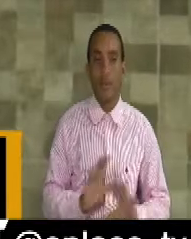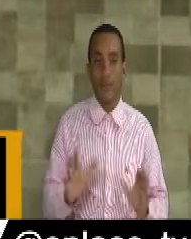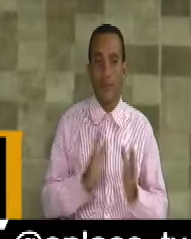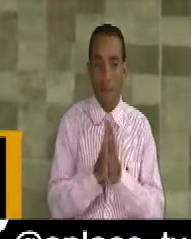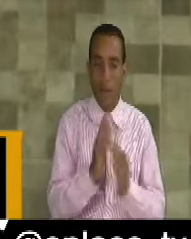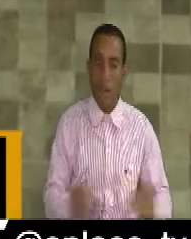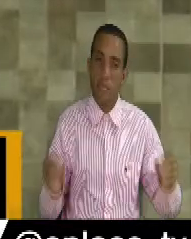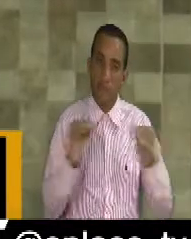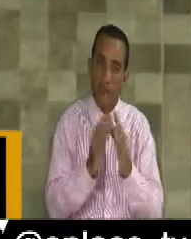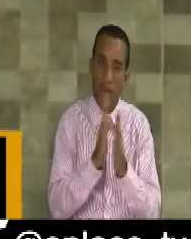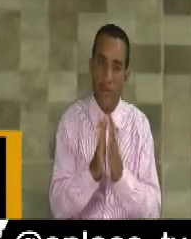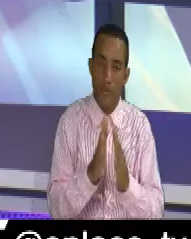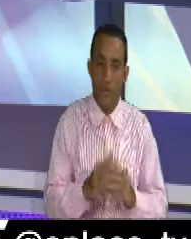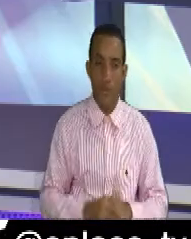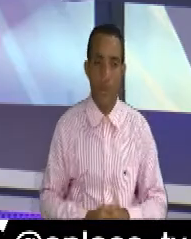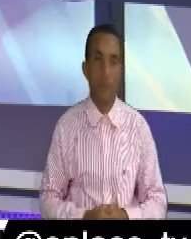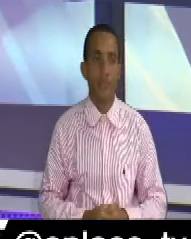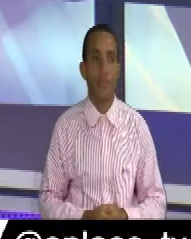información en estudio. Muy buenas tardes.